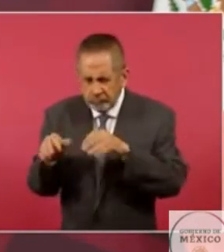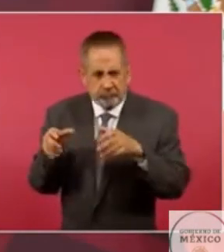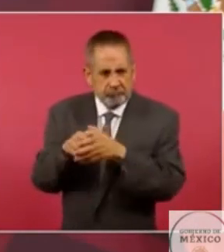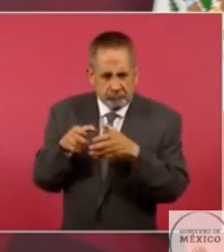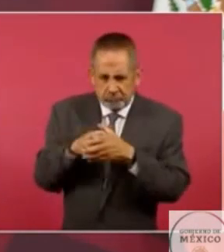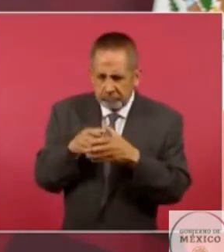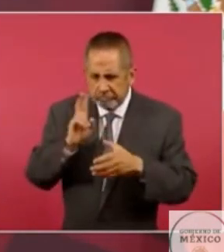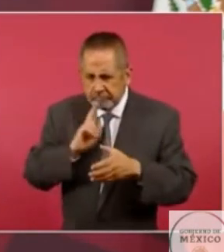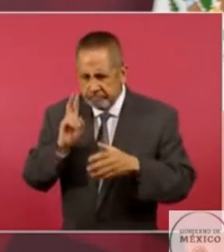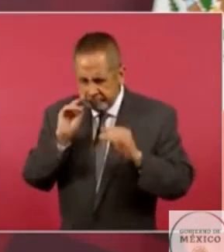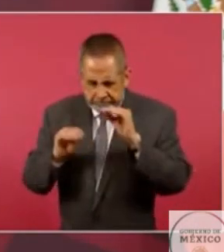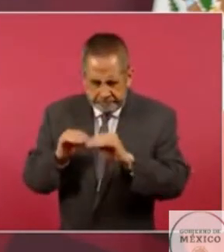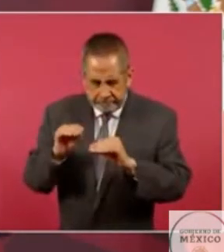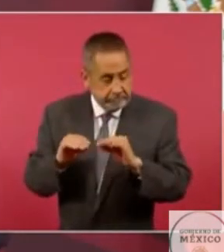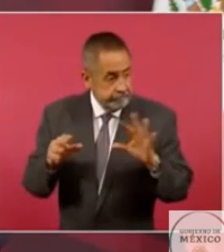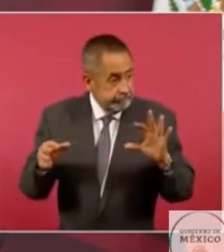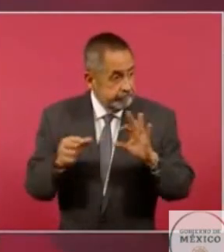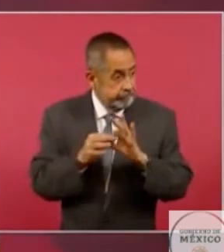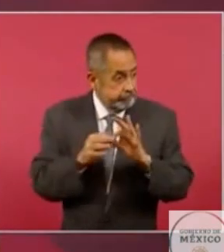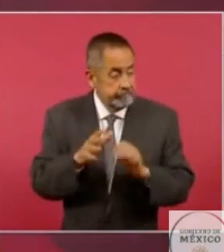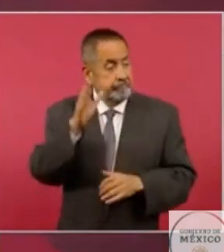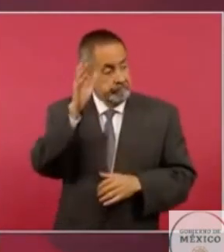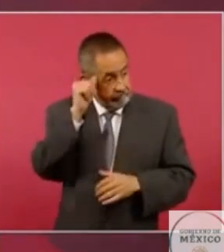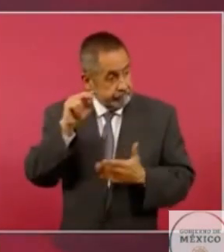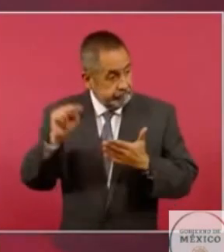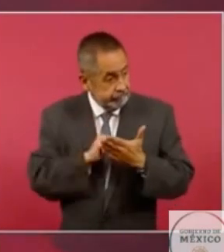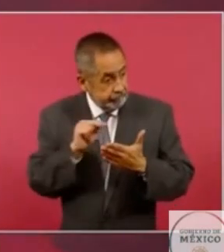para llegar a este acuerdo,